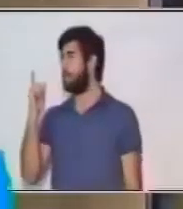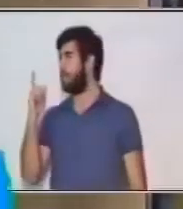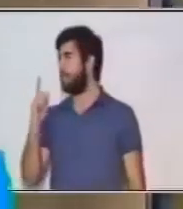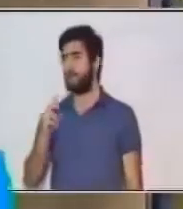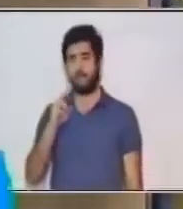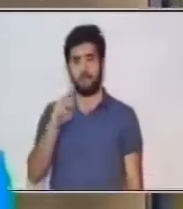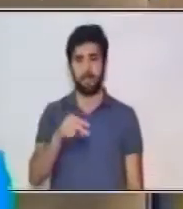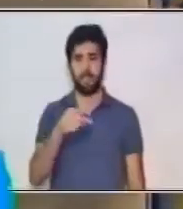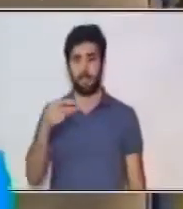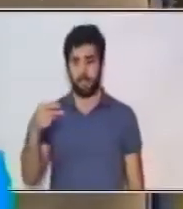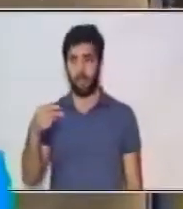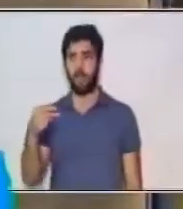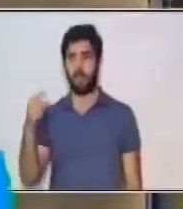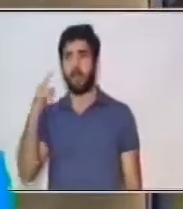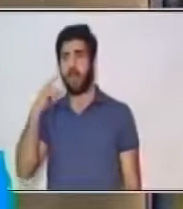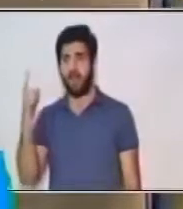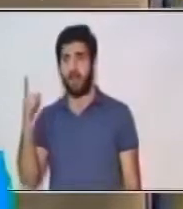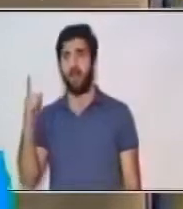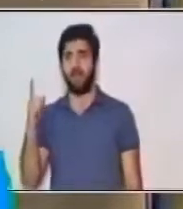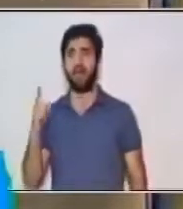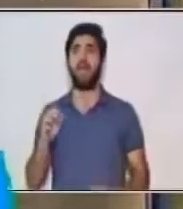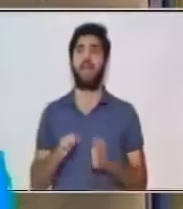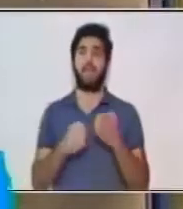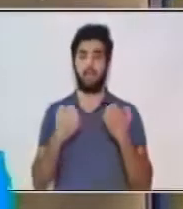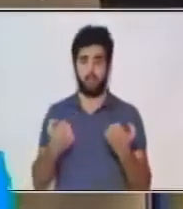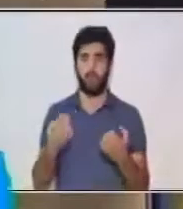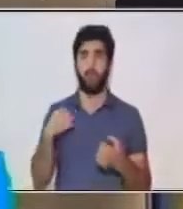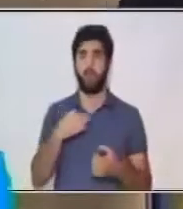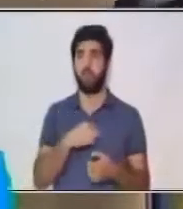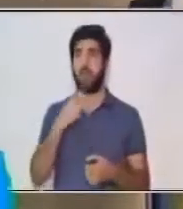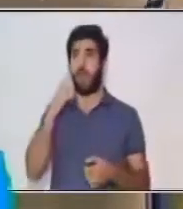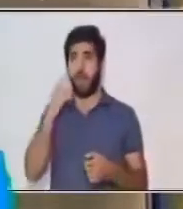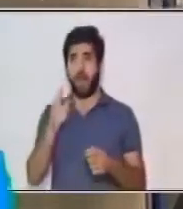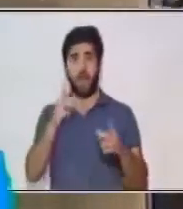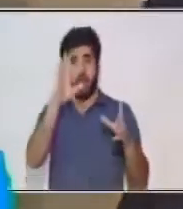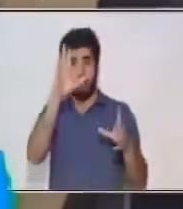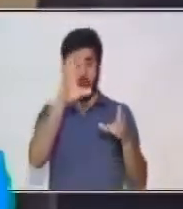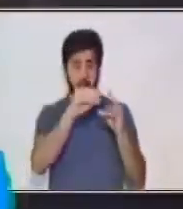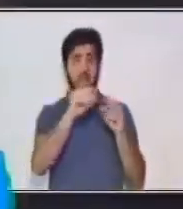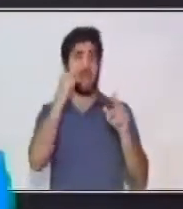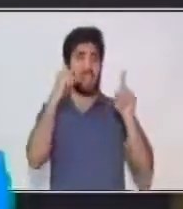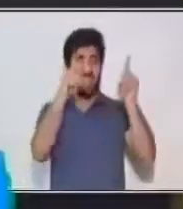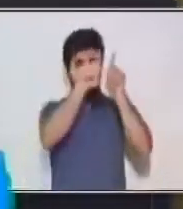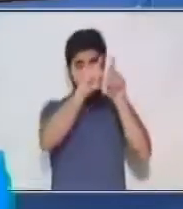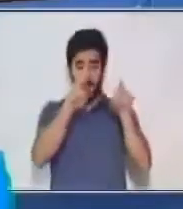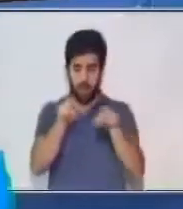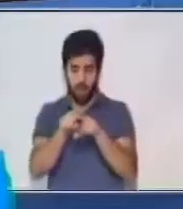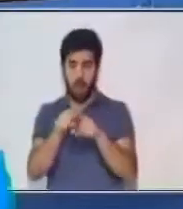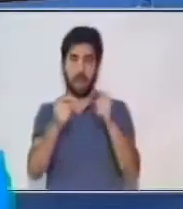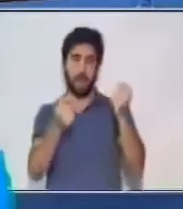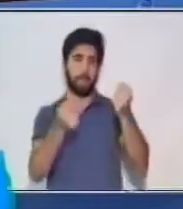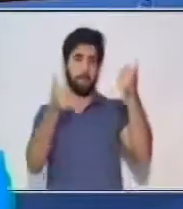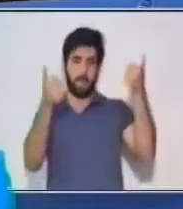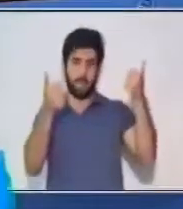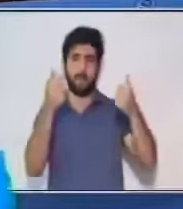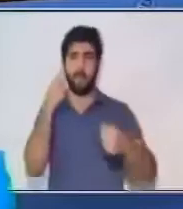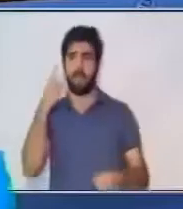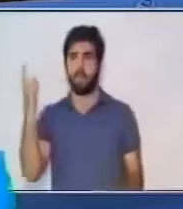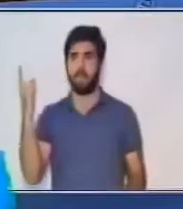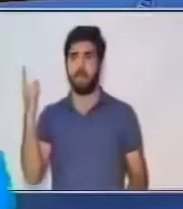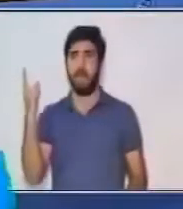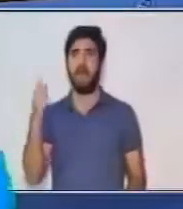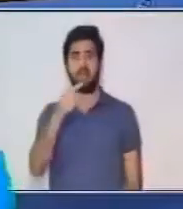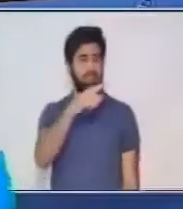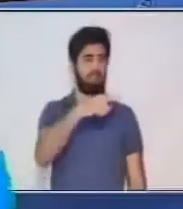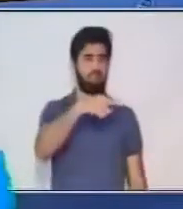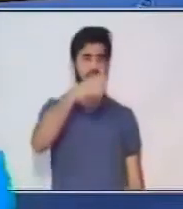Entonces ahora, los términos que son semejantes los vamos a anular. Estos dos son semejantes,